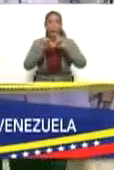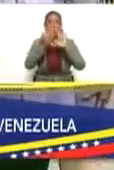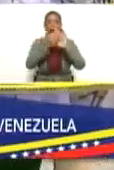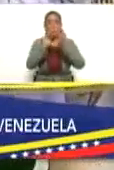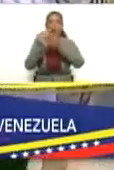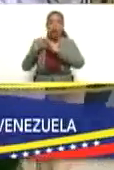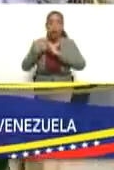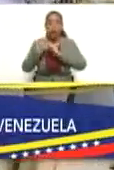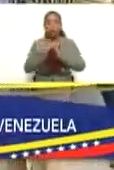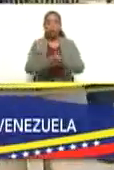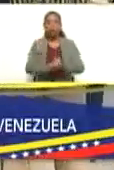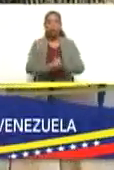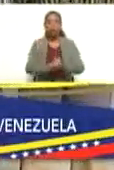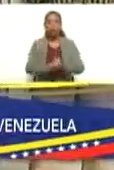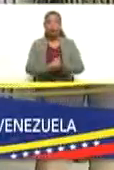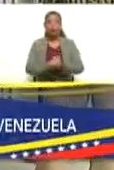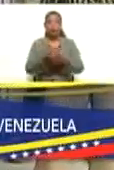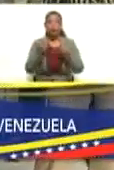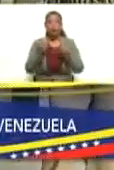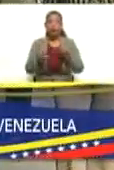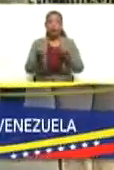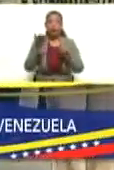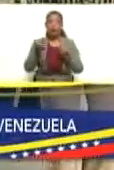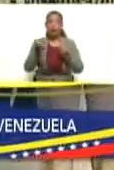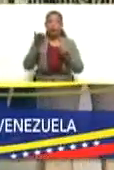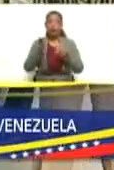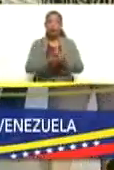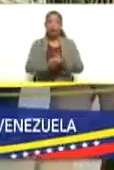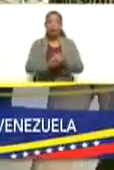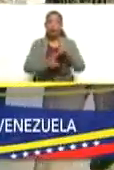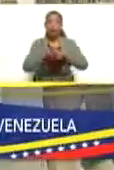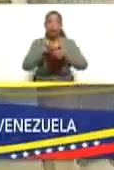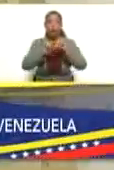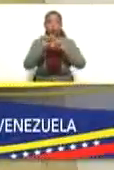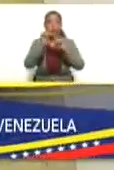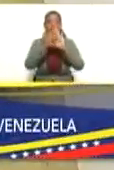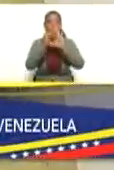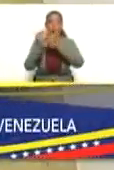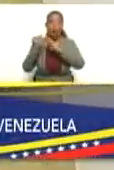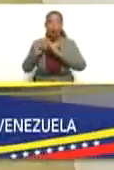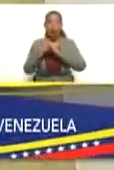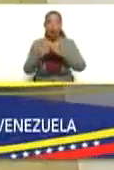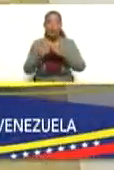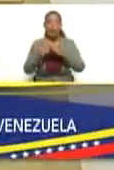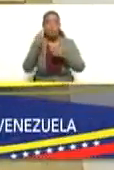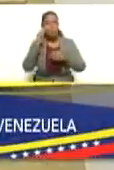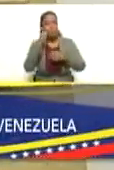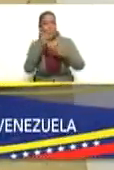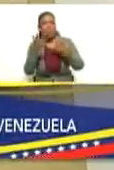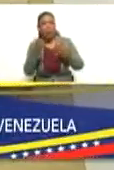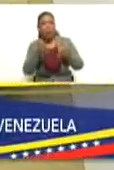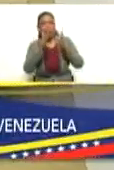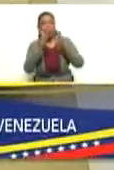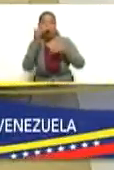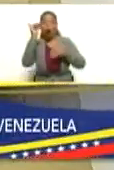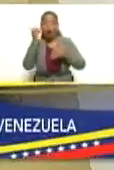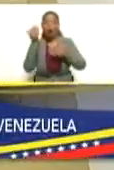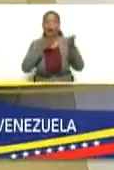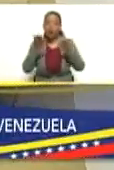Construir comunidad, es lo más importante. Construir comunidad desde el punto de vista de la infraestructura, que se tengan los